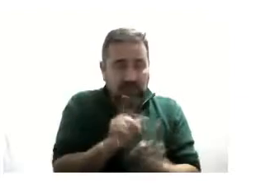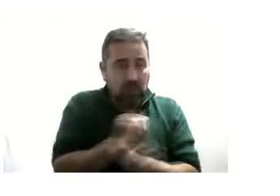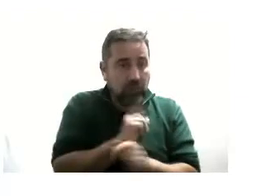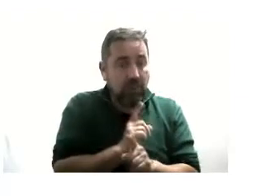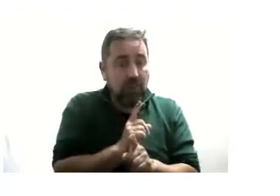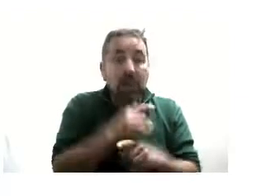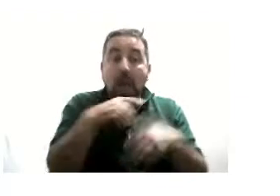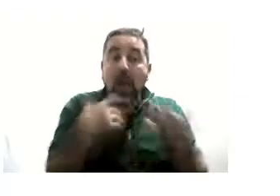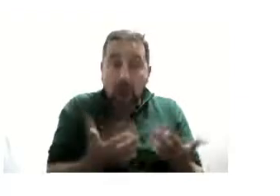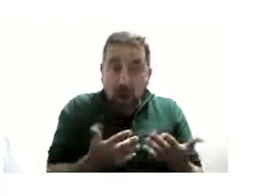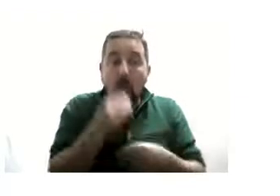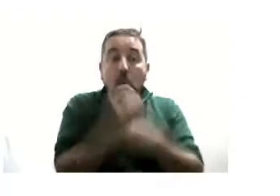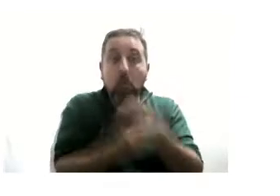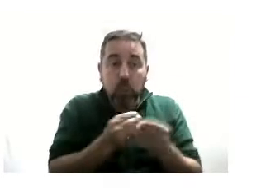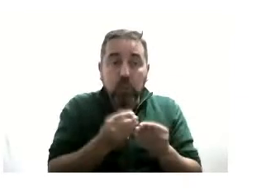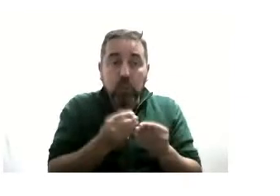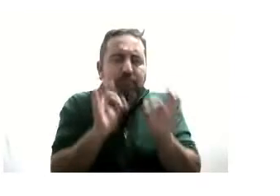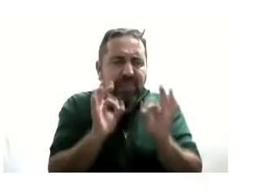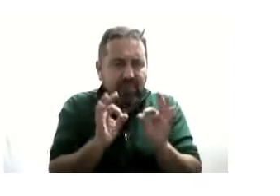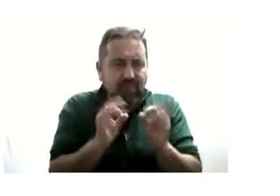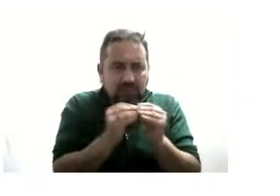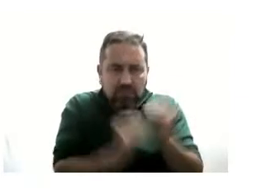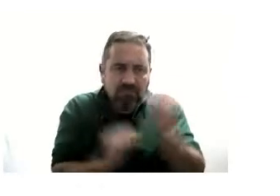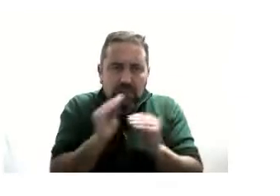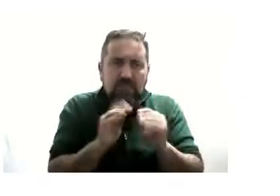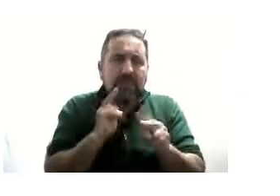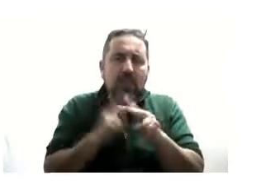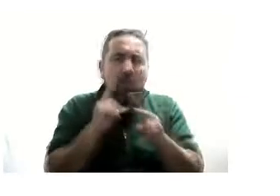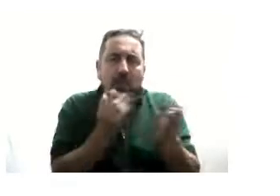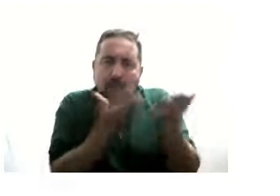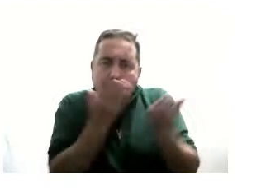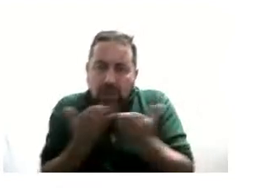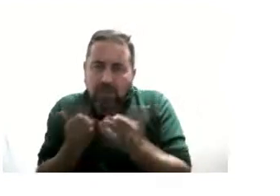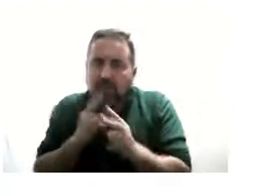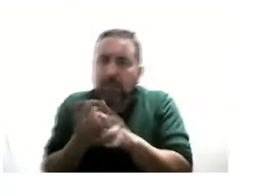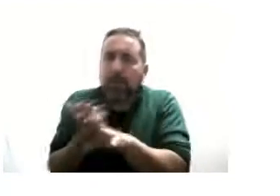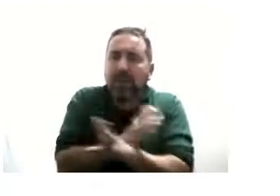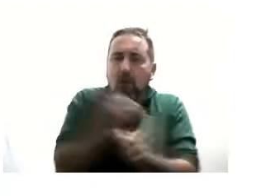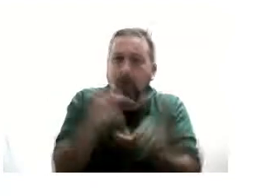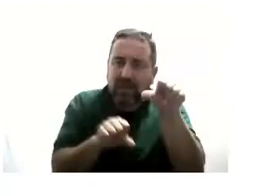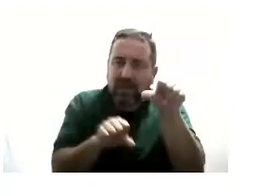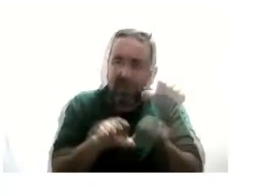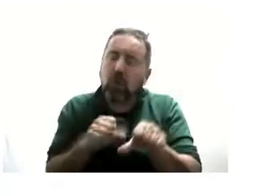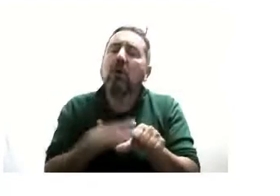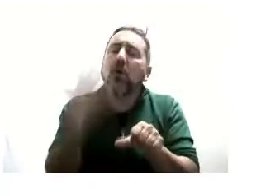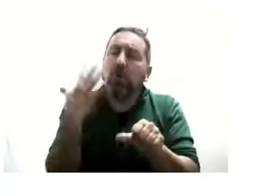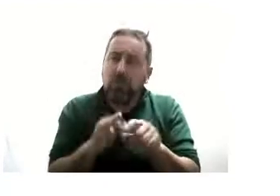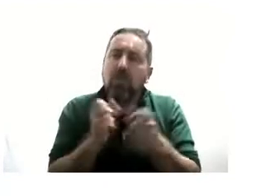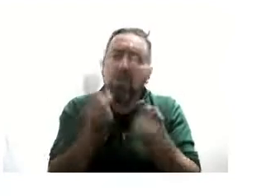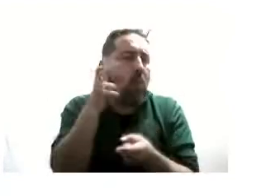ahora, utilizando herramientas específicas, sobre todo de evaluación intraoperatoria, somos capaces incluso de dar